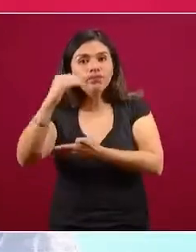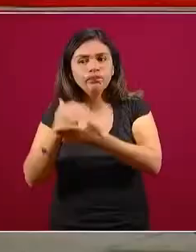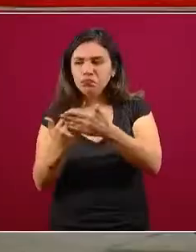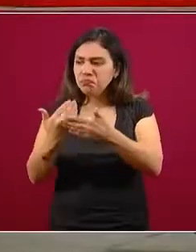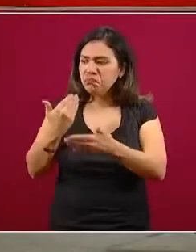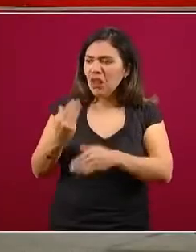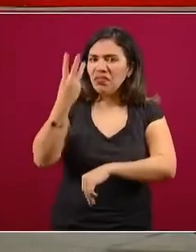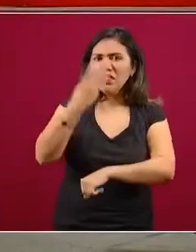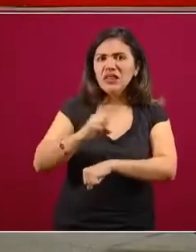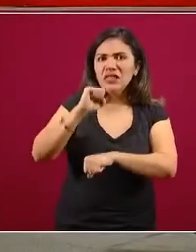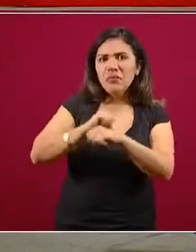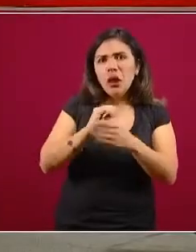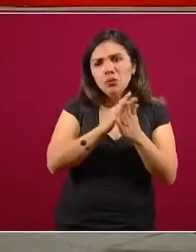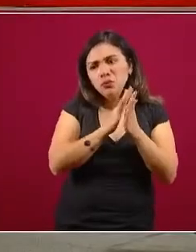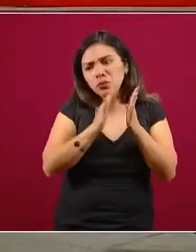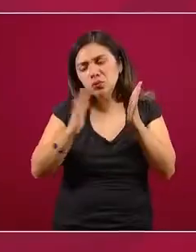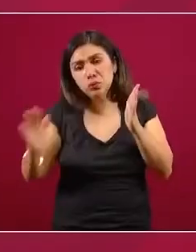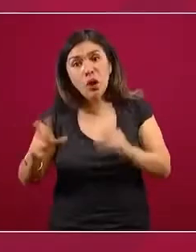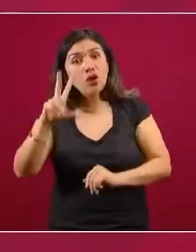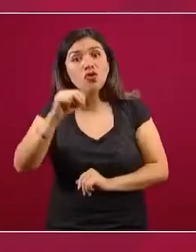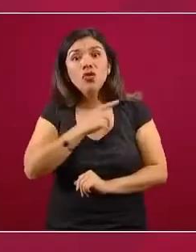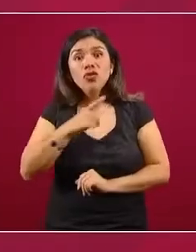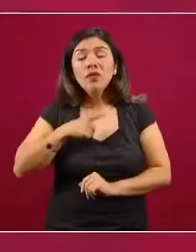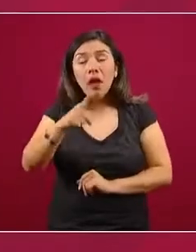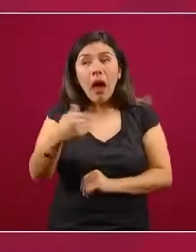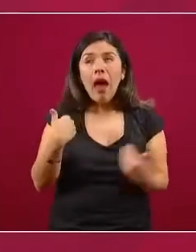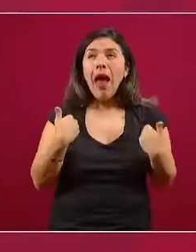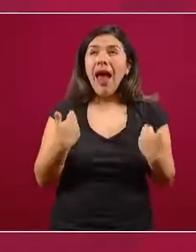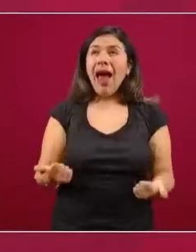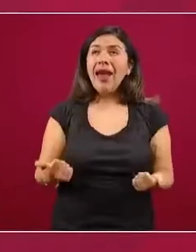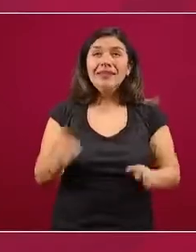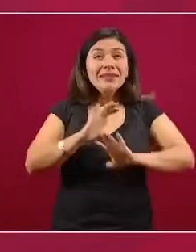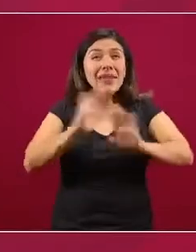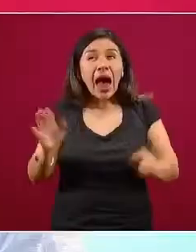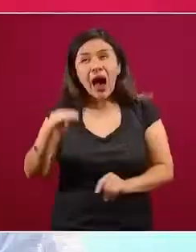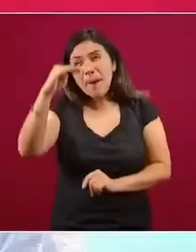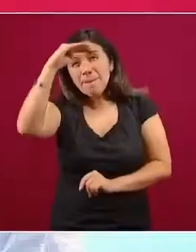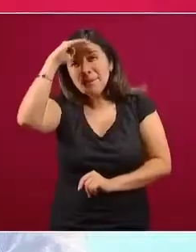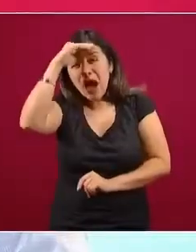hace 3 semanas, no debe ser interpretada, insisto,